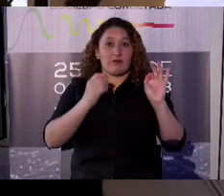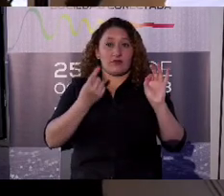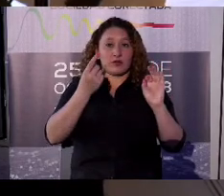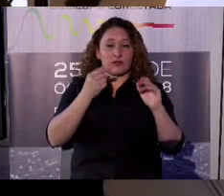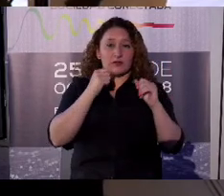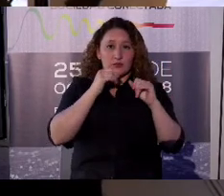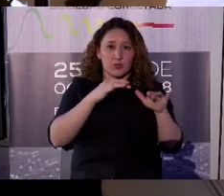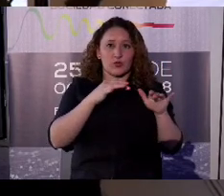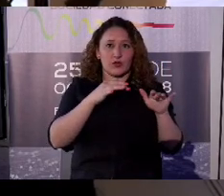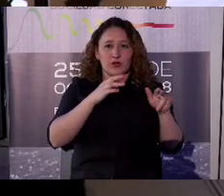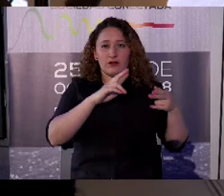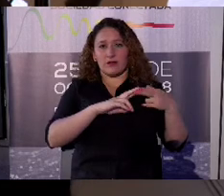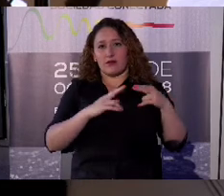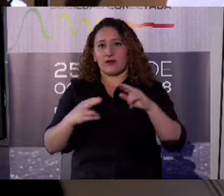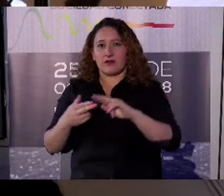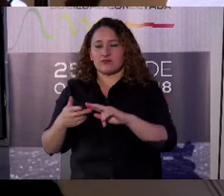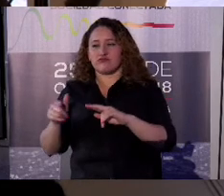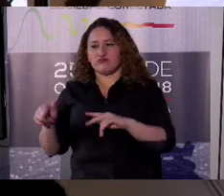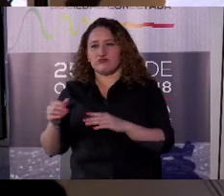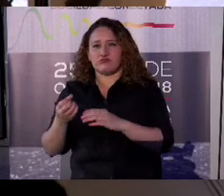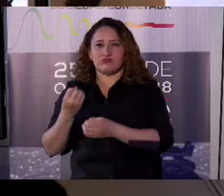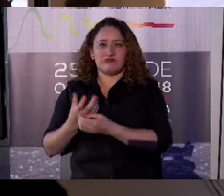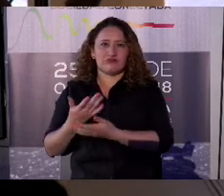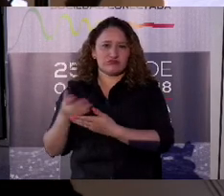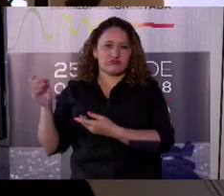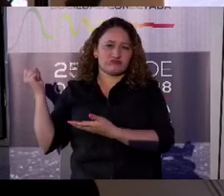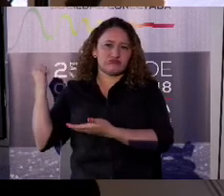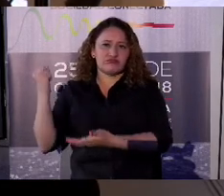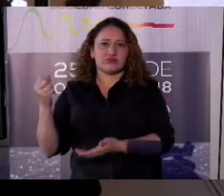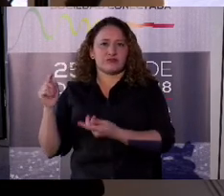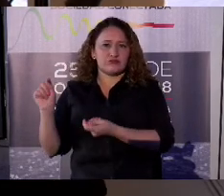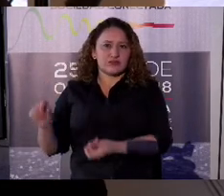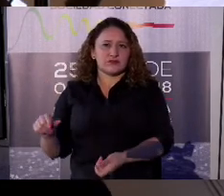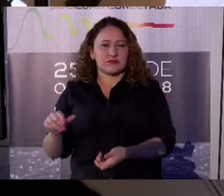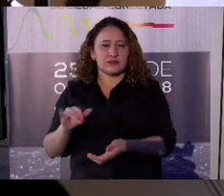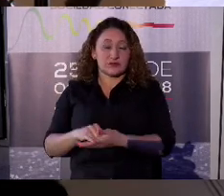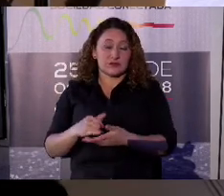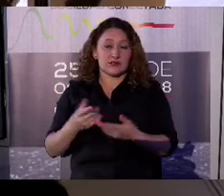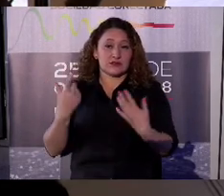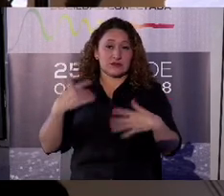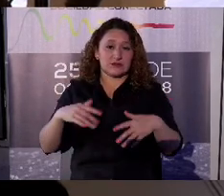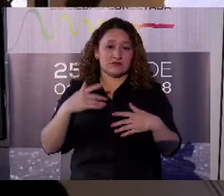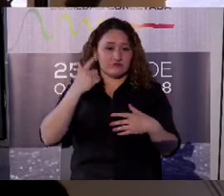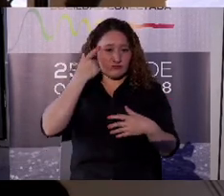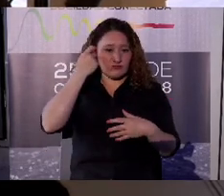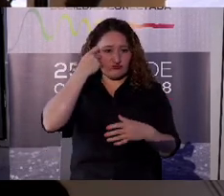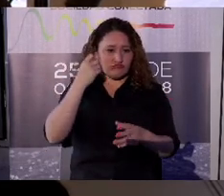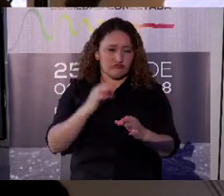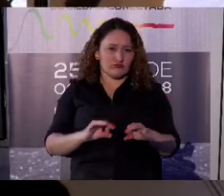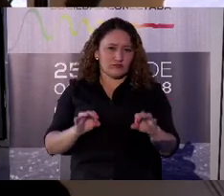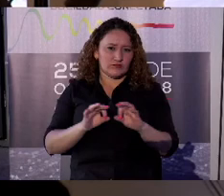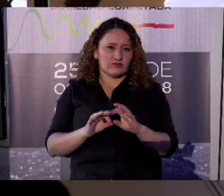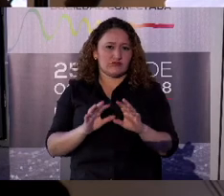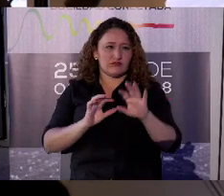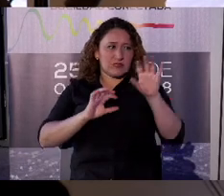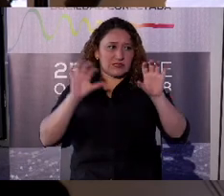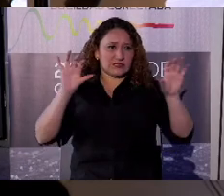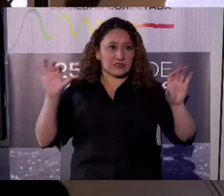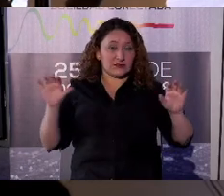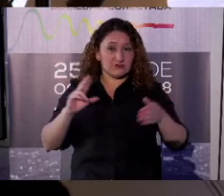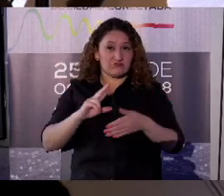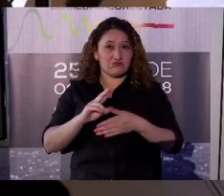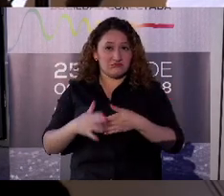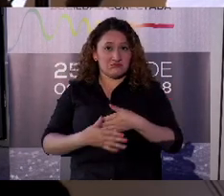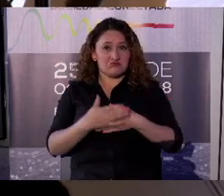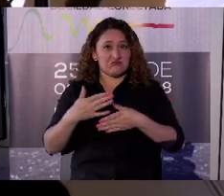públicas e inversión en infraestructura. Entonces, acá tenemos claramente un desafío importante. Y ningún país de América Latina lo ha hecho particularmente bien. Si